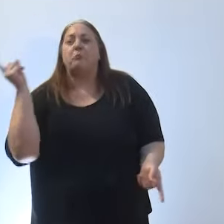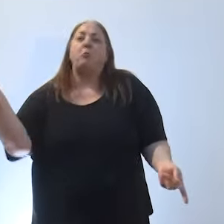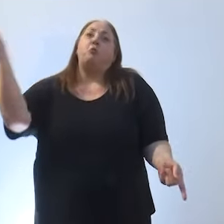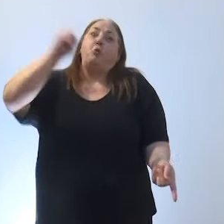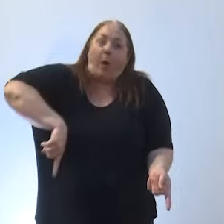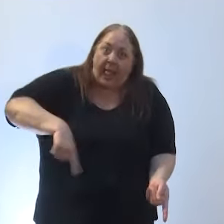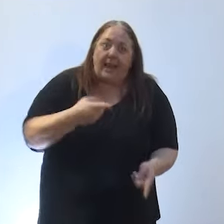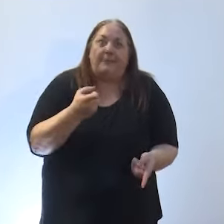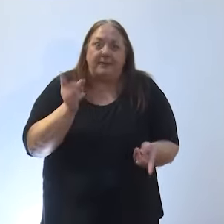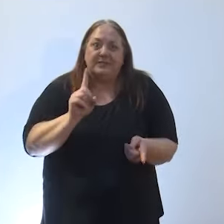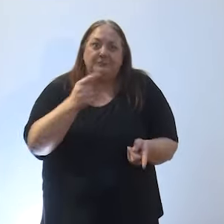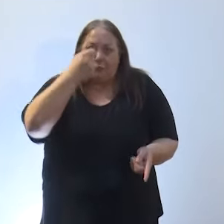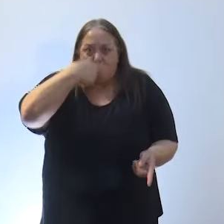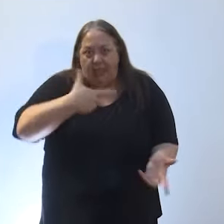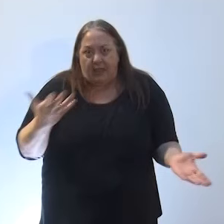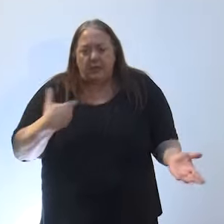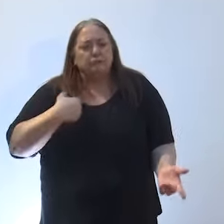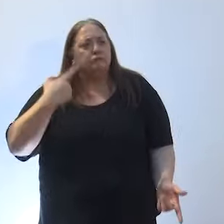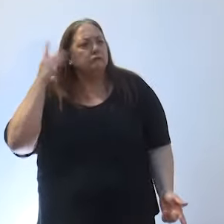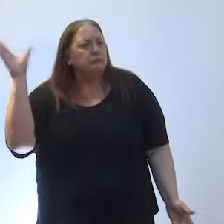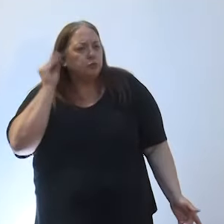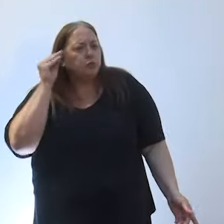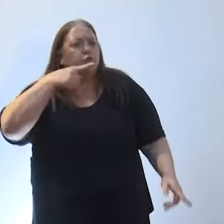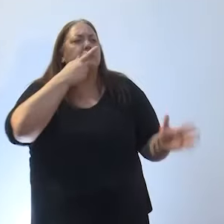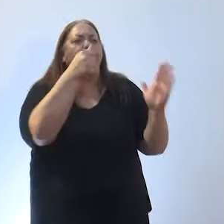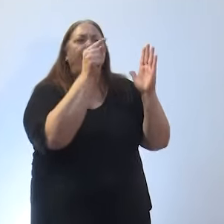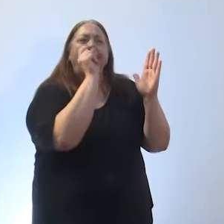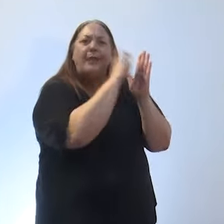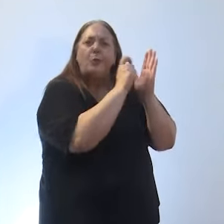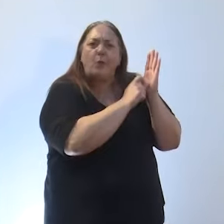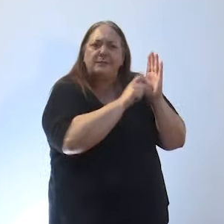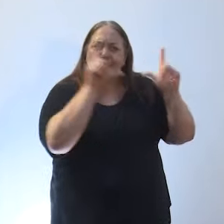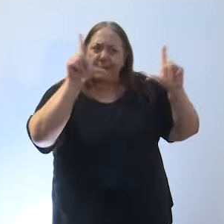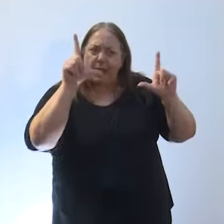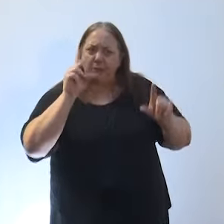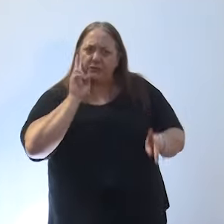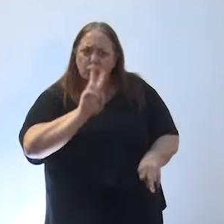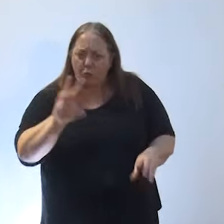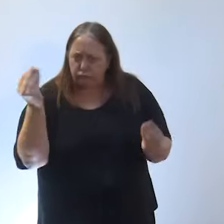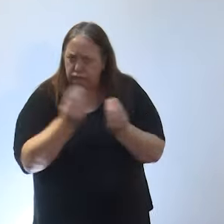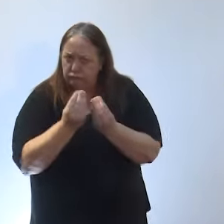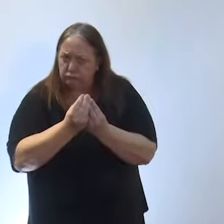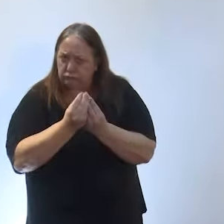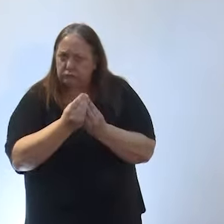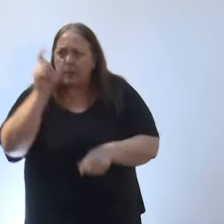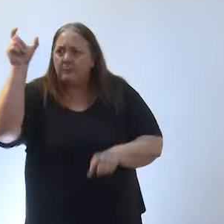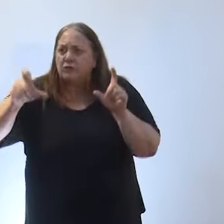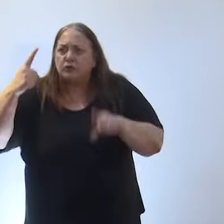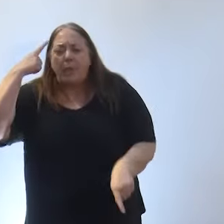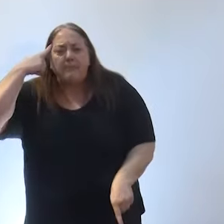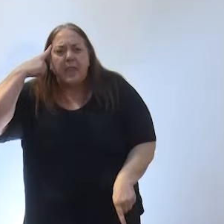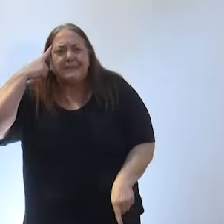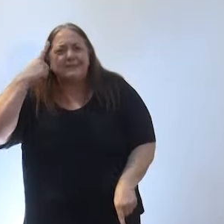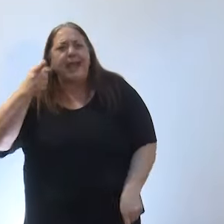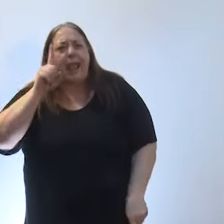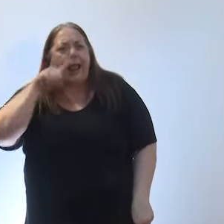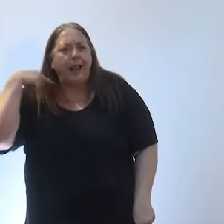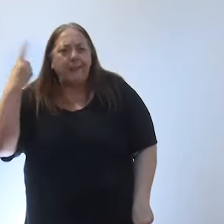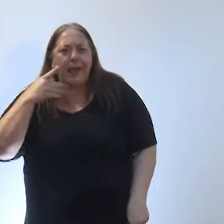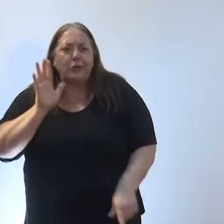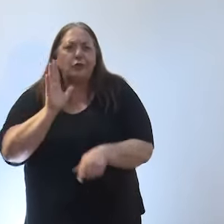había escuchado es que en muchas encuestas así de la tele mucha gente creía que la deuda la había tomado Alberto eso como